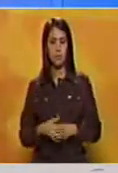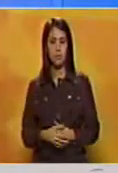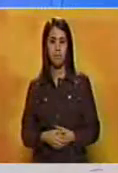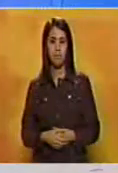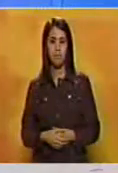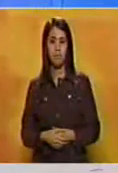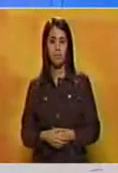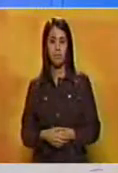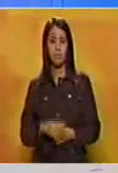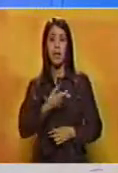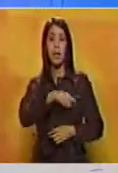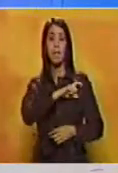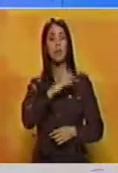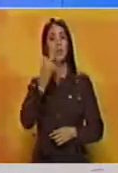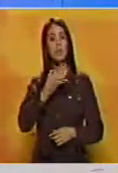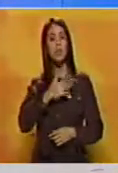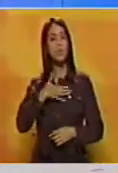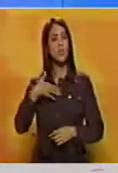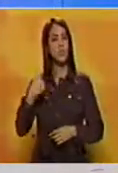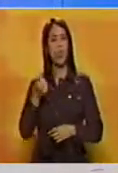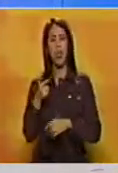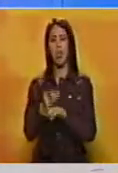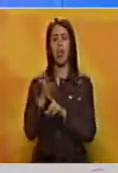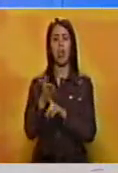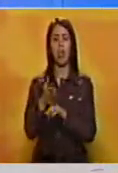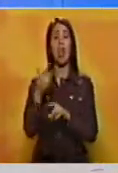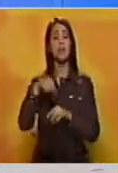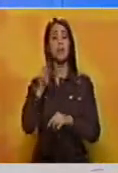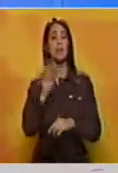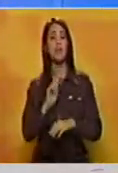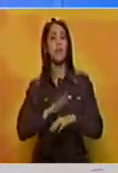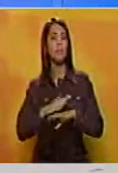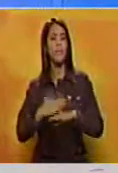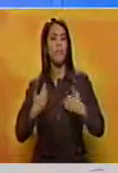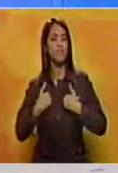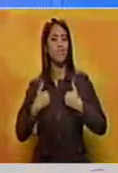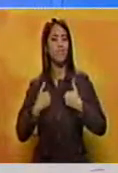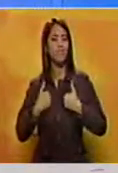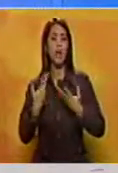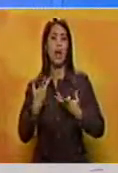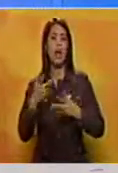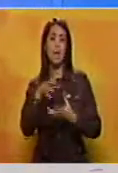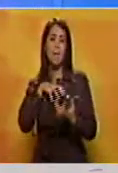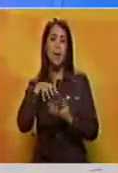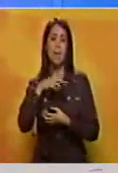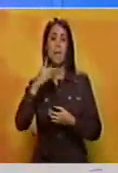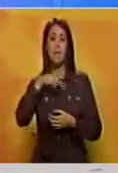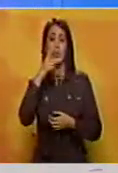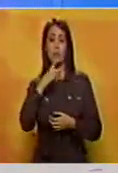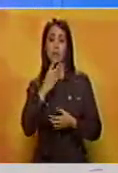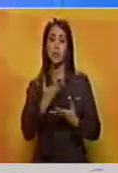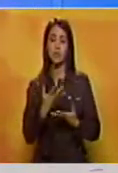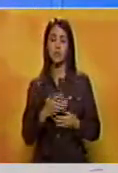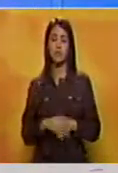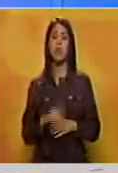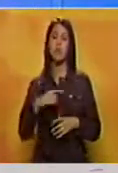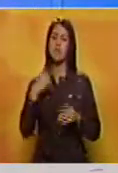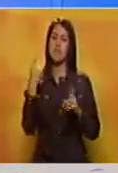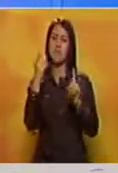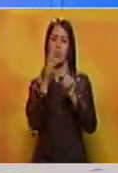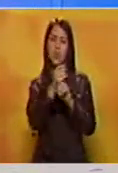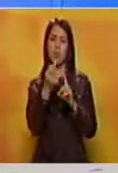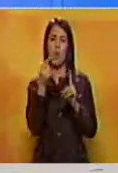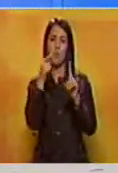españa aseguró que no quiere agraviar a venezuela en estos momentos que atraviesa una crisis política sino que busca contribuir a que sea un país